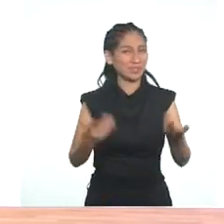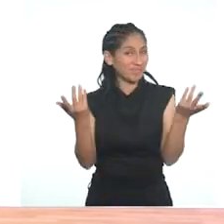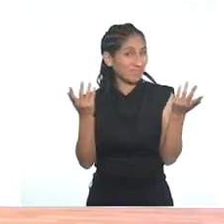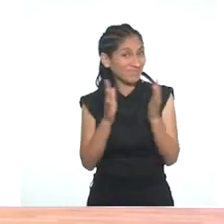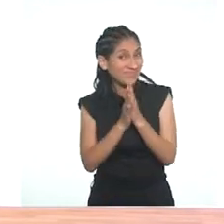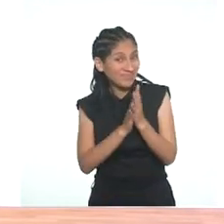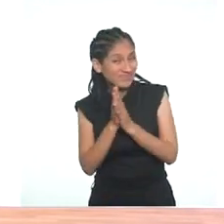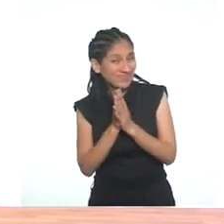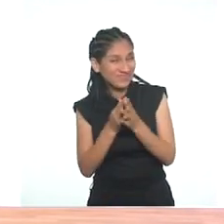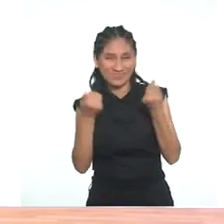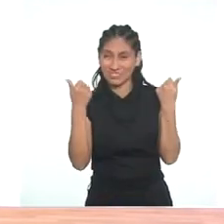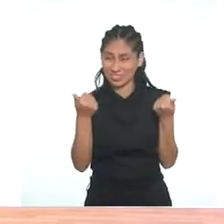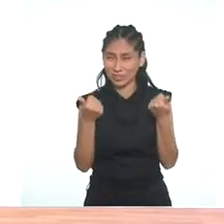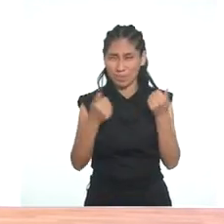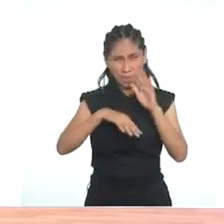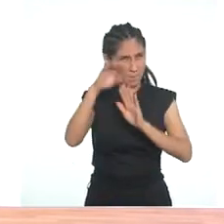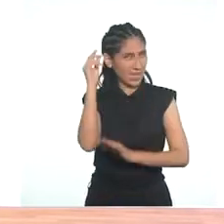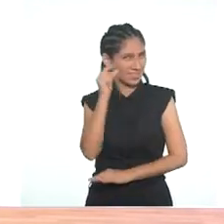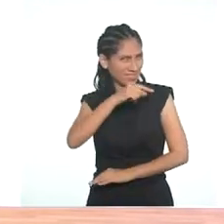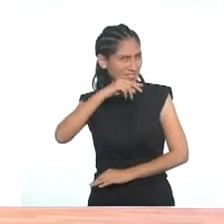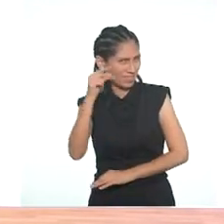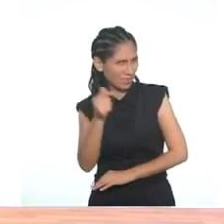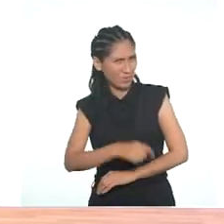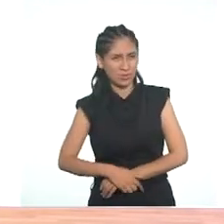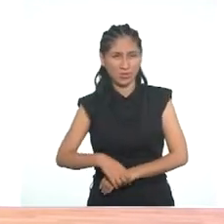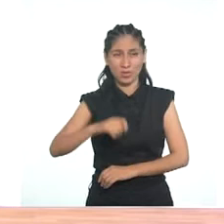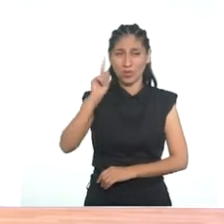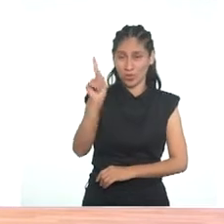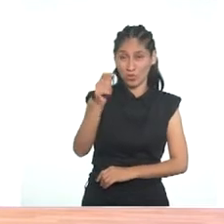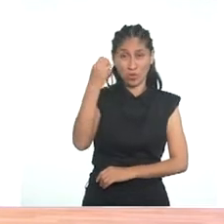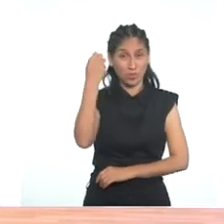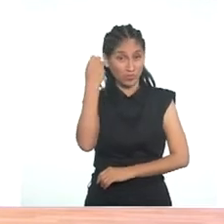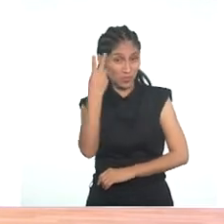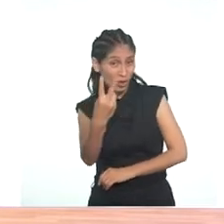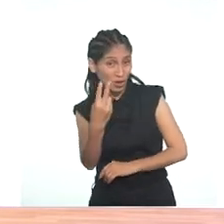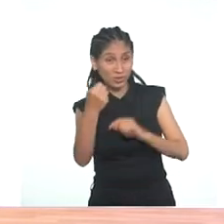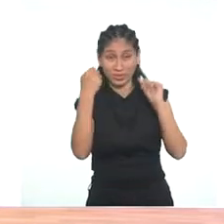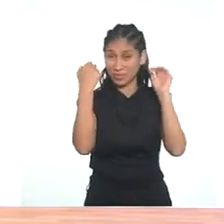1, 2, 3, 4, 5, 6 y 7. Bien, lo hacemos un poco más rápido. Y